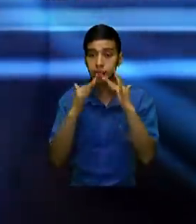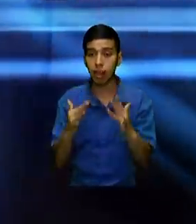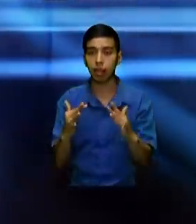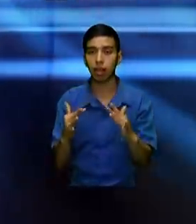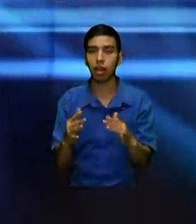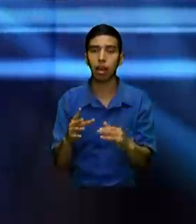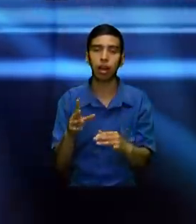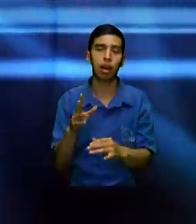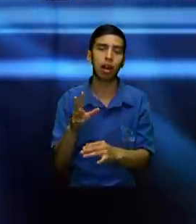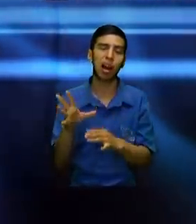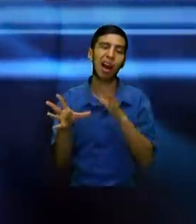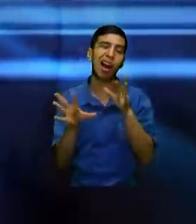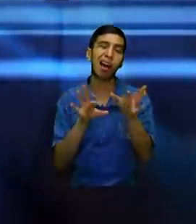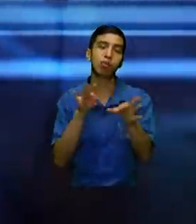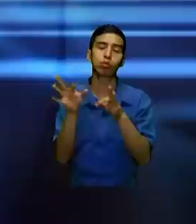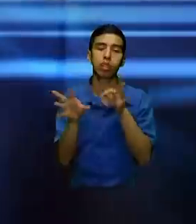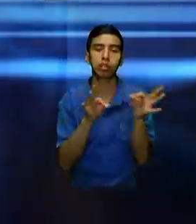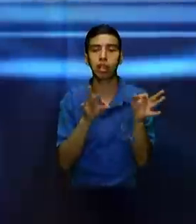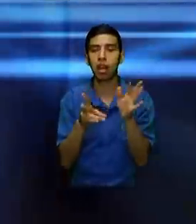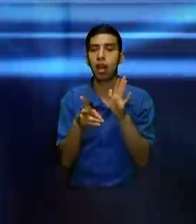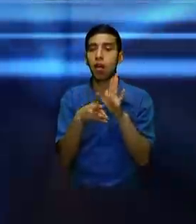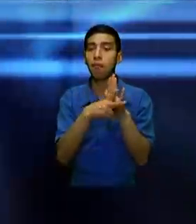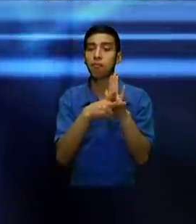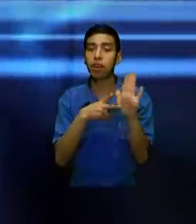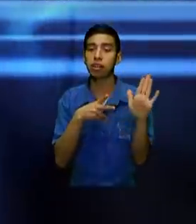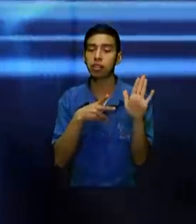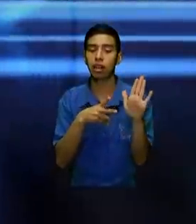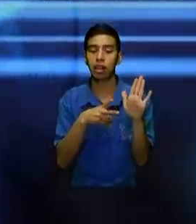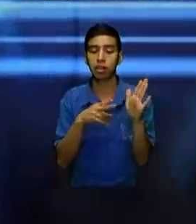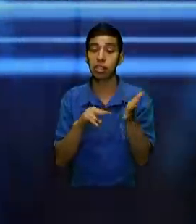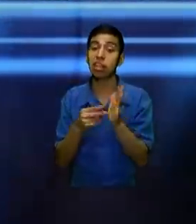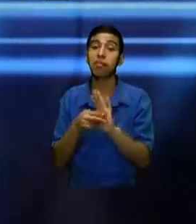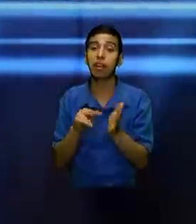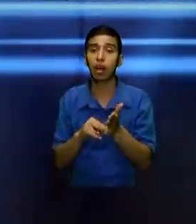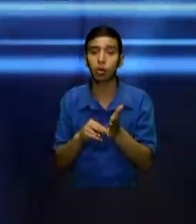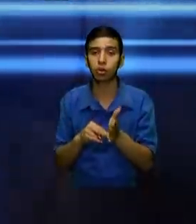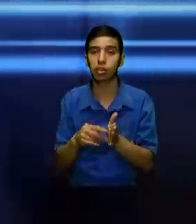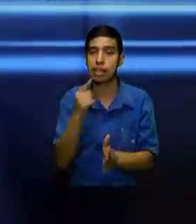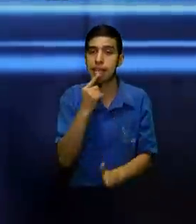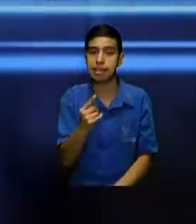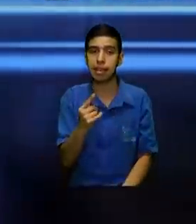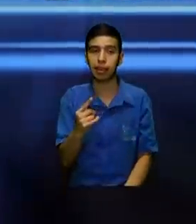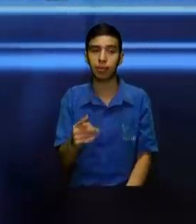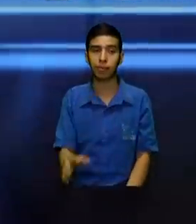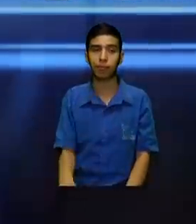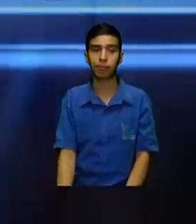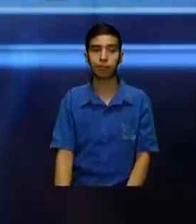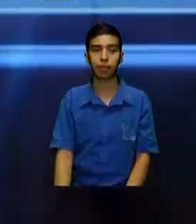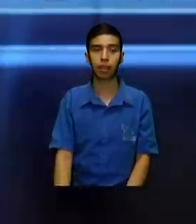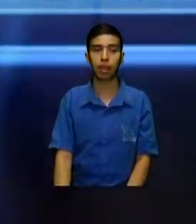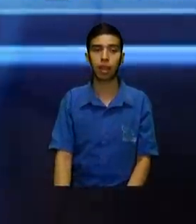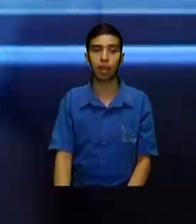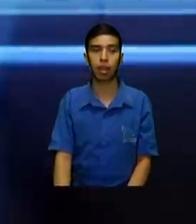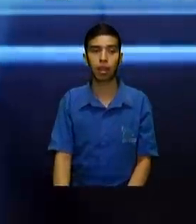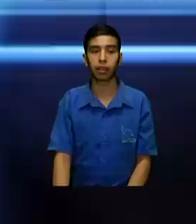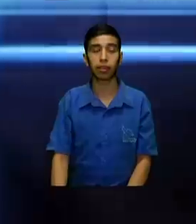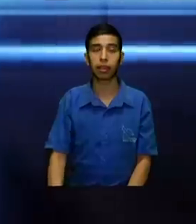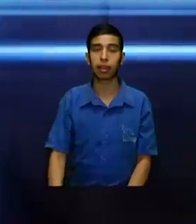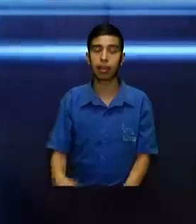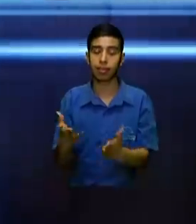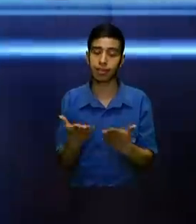Algunas versiones, por ejemplo, la Dios habla hoy, pone, ustedes no han combatido contra el pecado hasta el punto de dar su